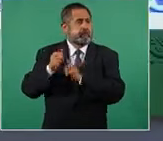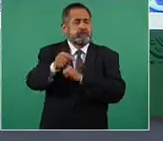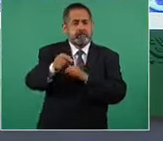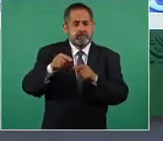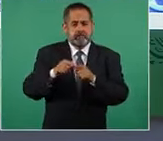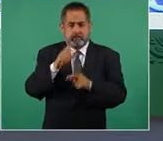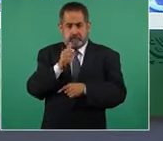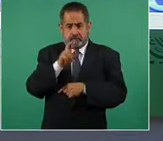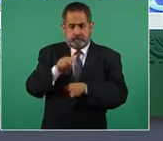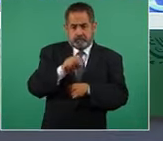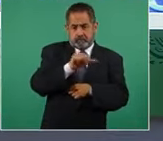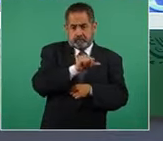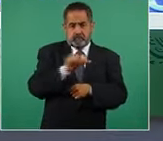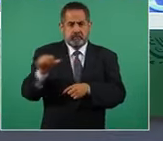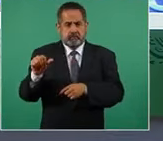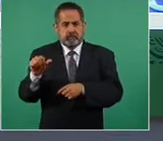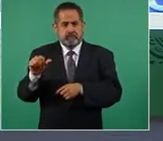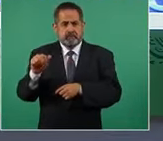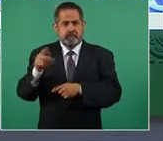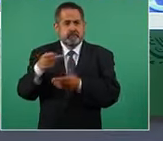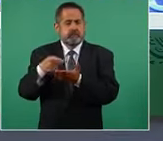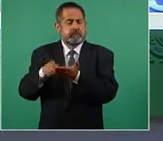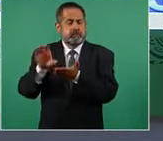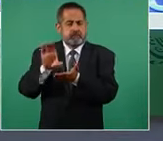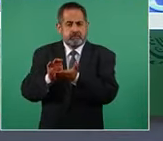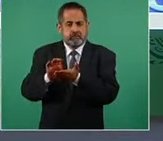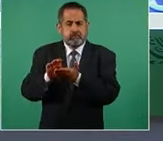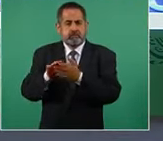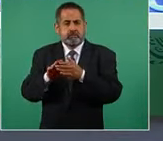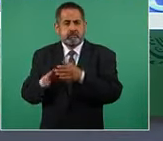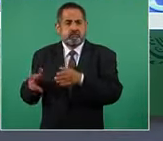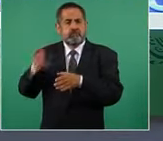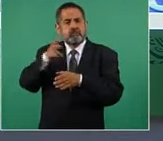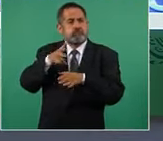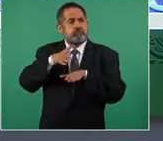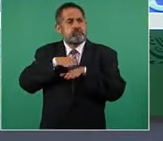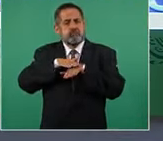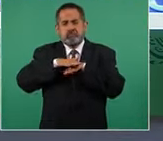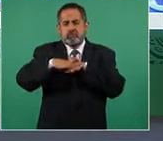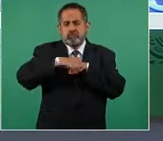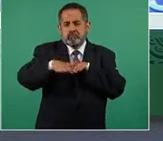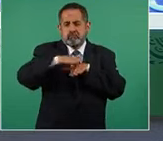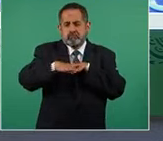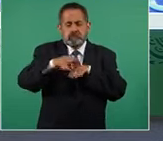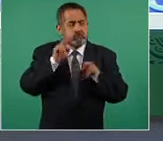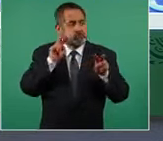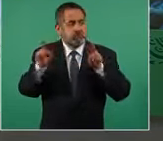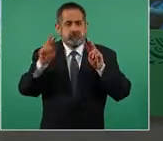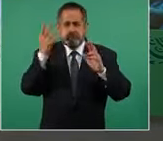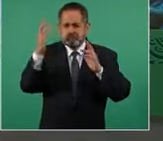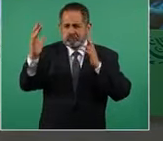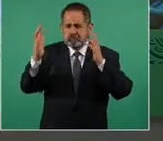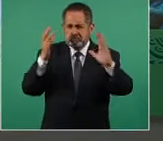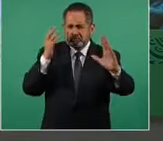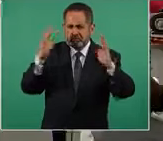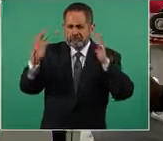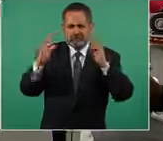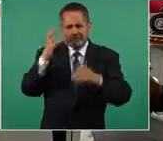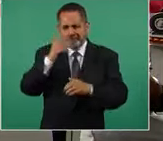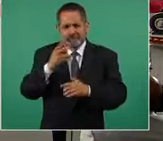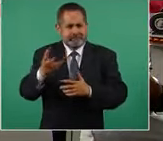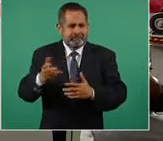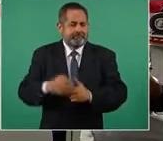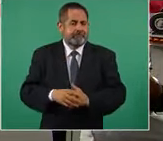de Cancún hacia Playa del Carmen, todo por arriba para ver el paisaje, que es muy importante en muchos lugares, la que sigue.